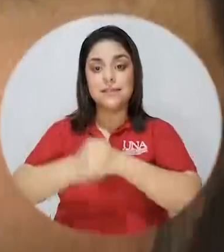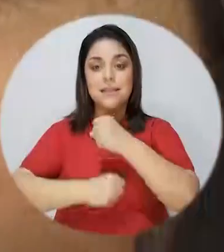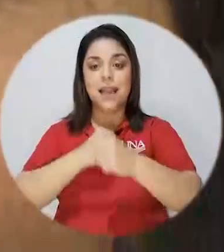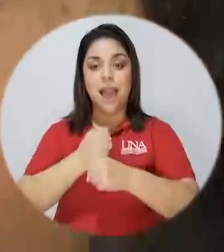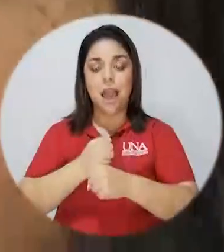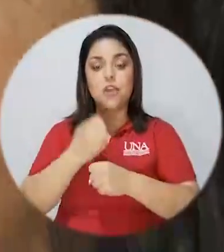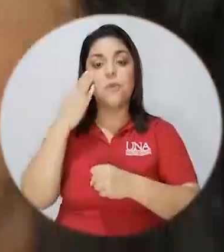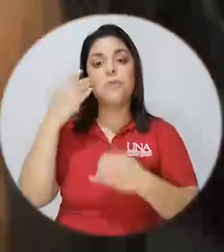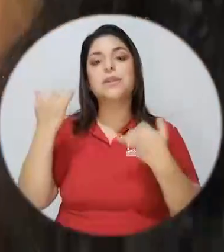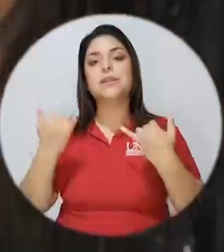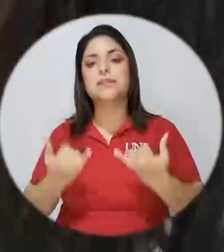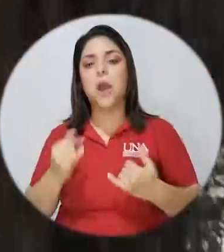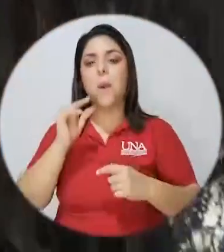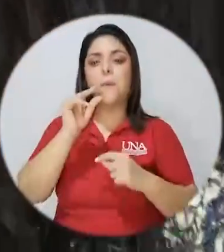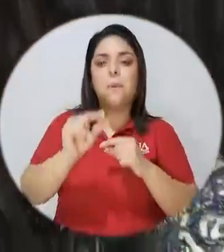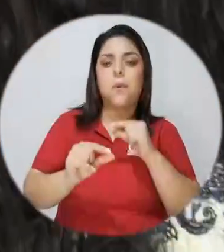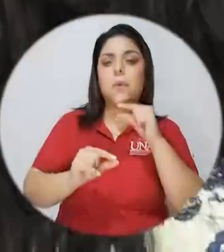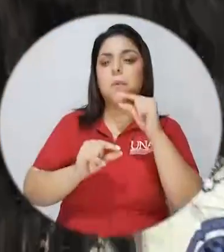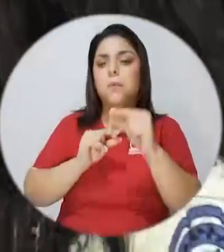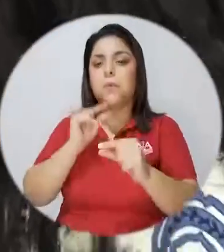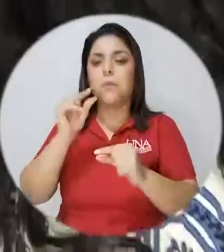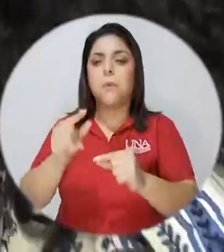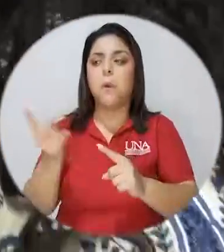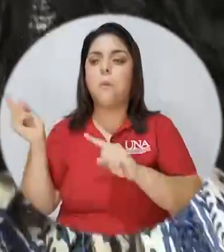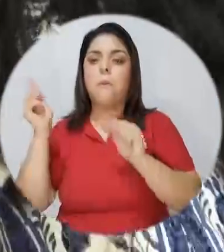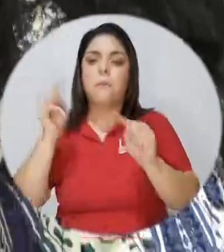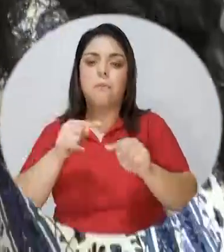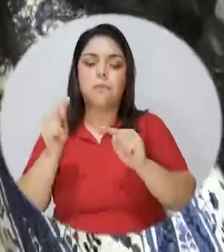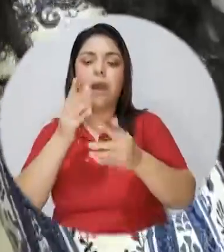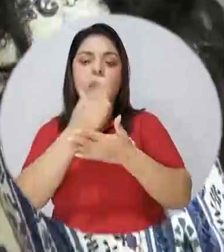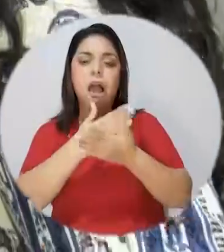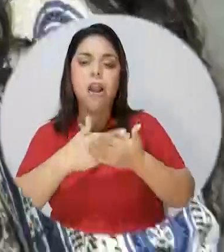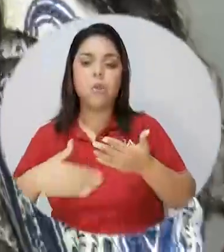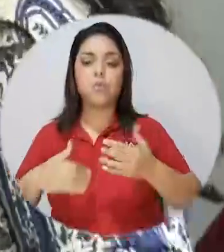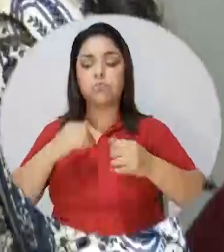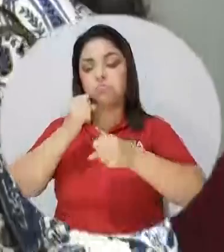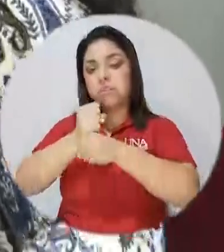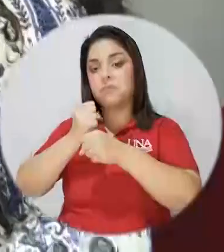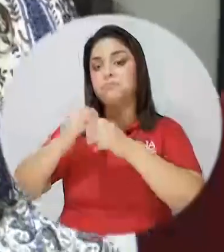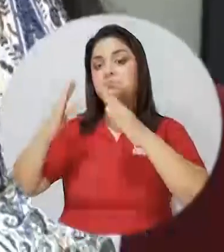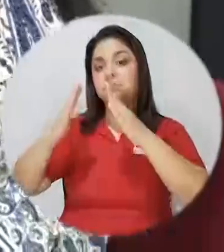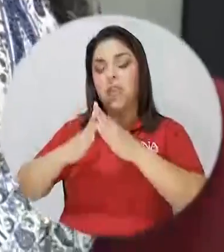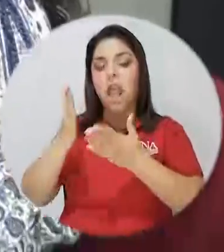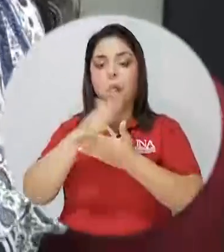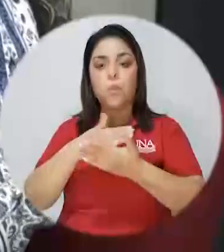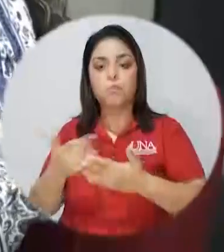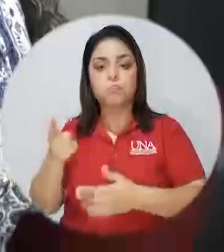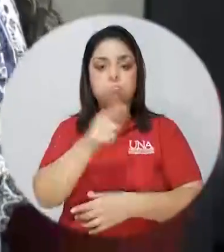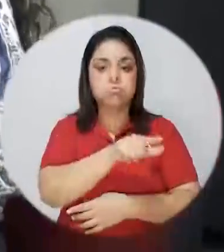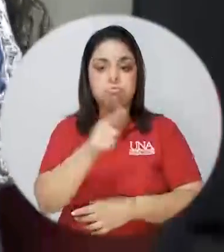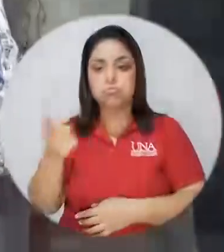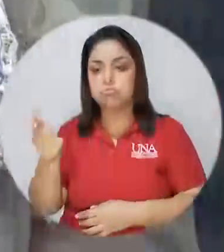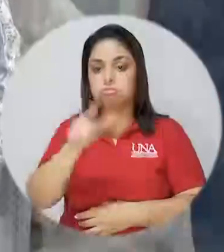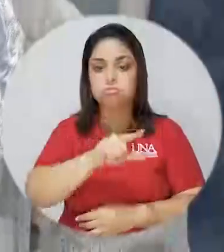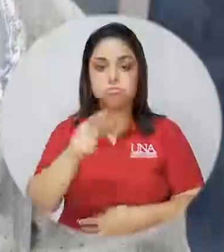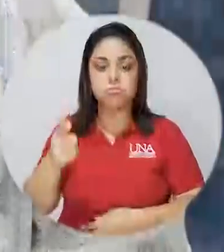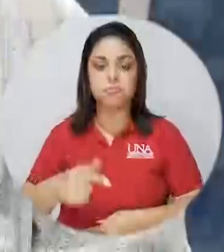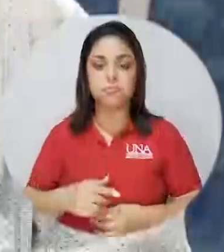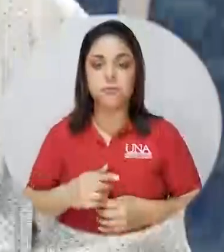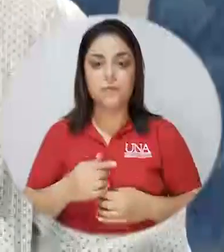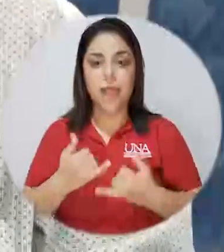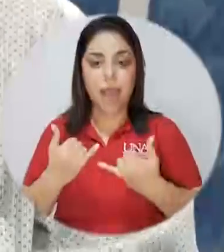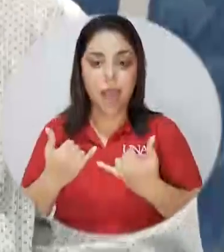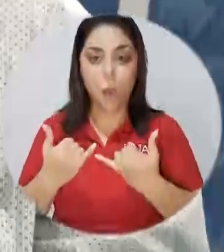cuando ya vamos retomando una mezcla de presencialidad y teletrabajo, porque no todo es teletrabajo, siempre hay cosas que hay que hacer en la